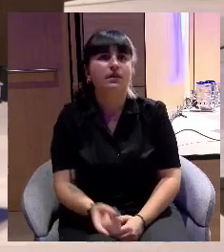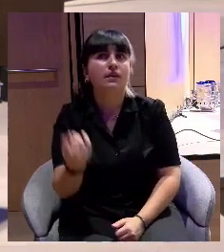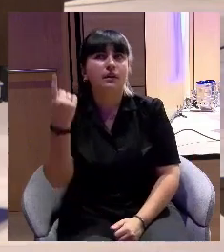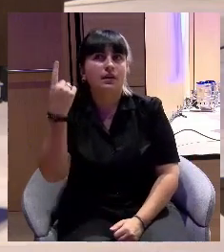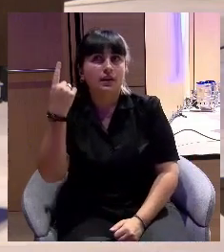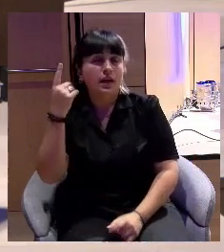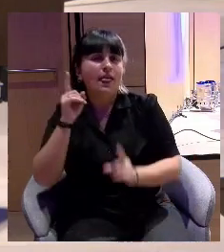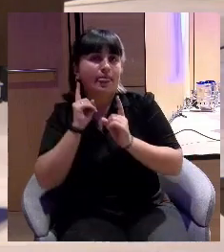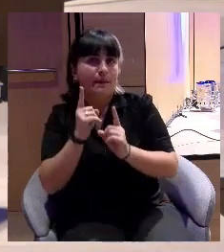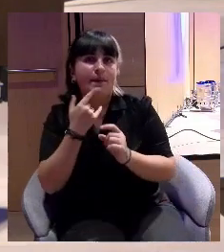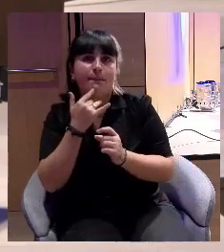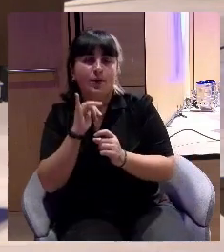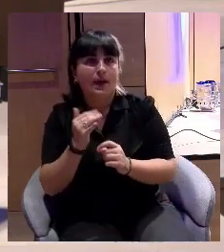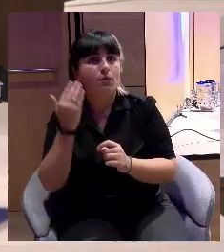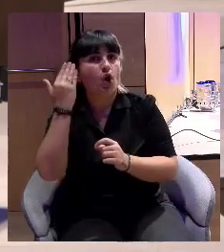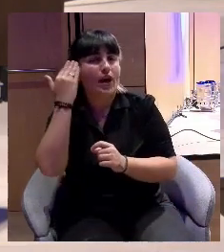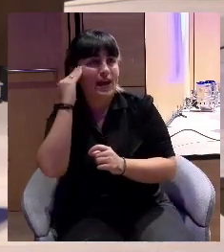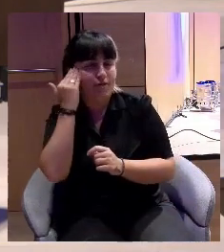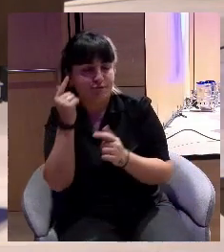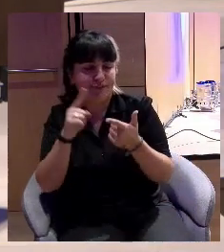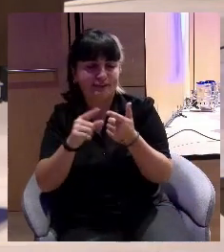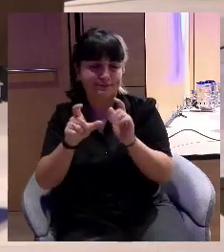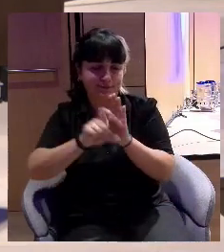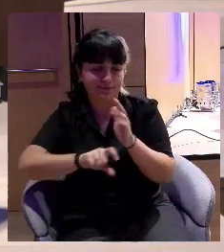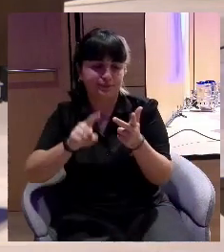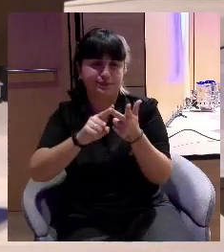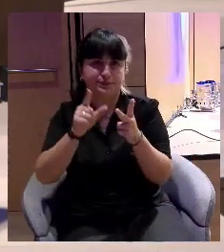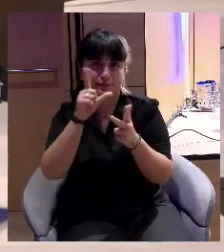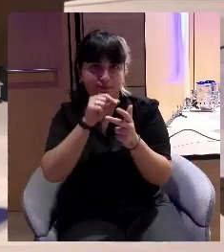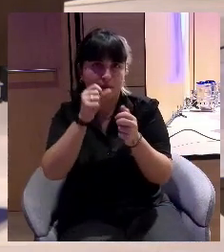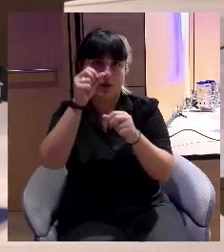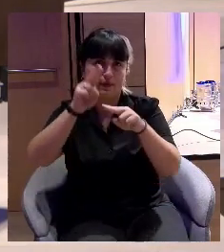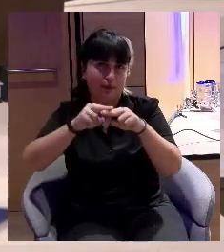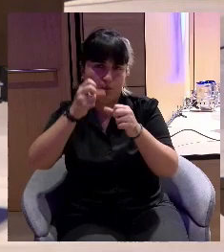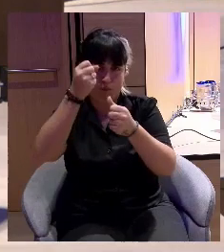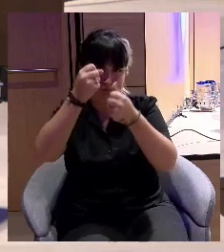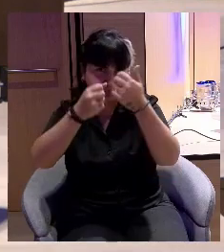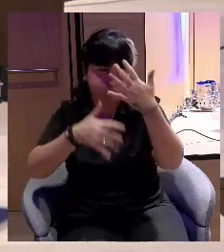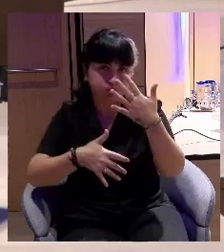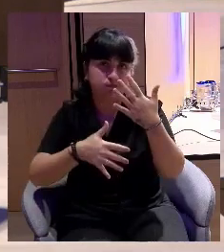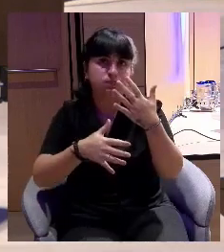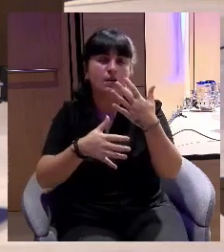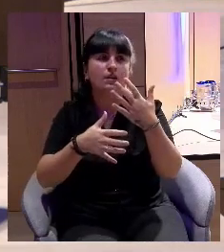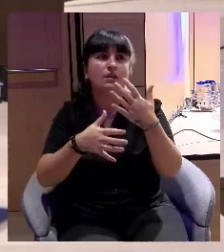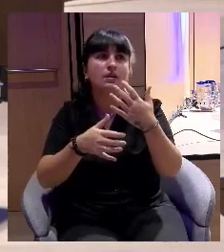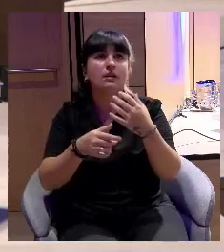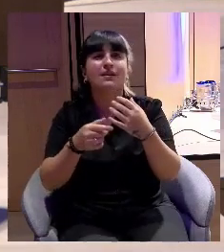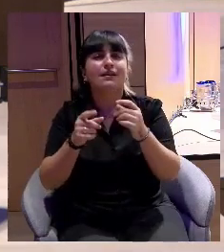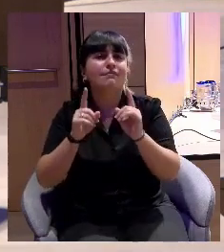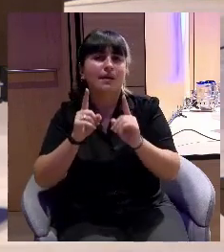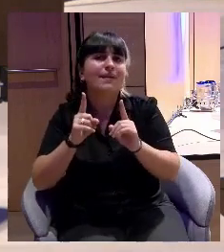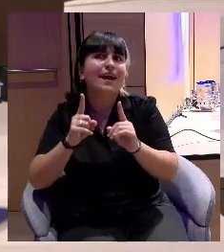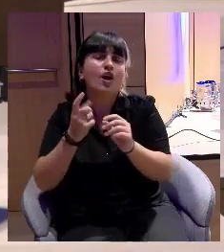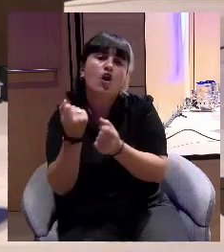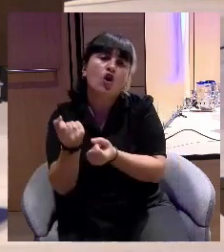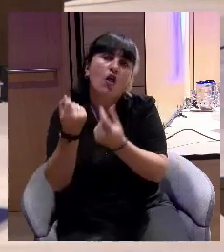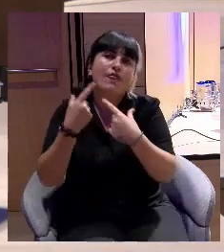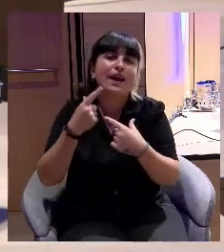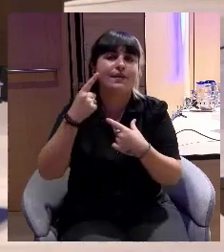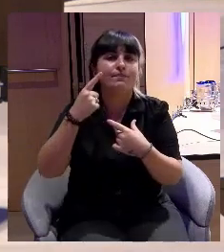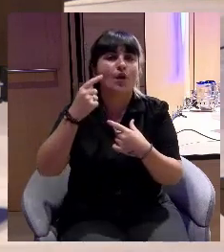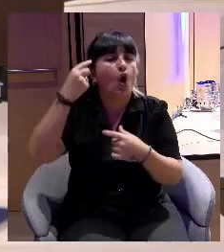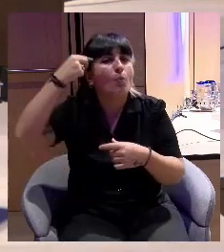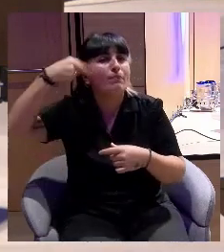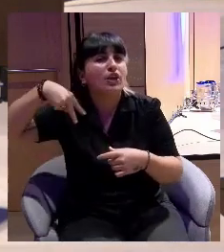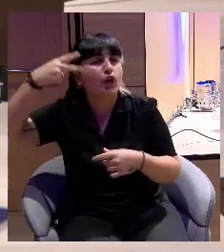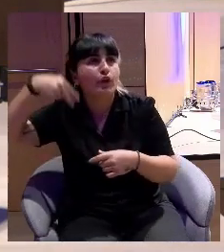enfocadas en qué opinan sobre cada una de las, digamos, sobre las candidaturas, más no tanto de la herramienta, que como digo, vuelvo sobre el objetivo, digamos, mi